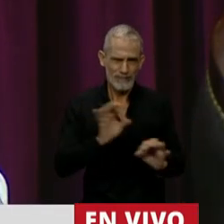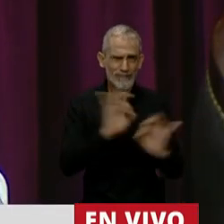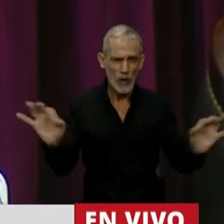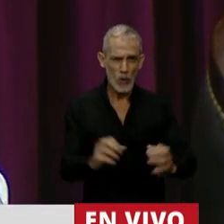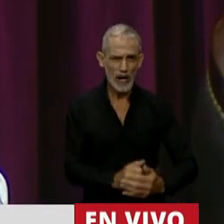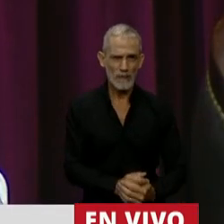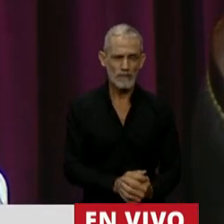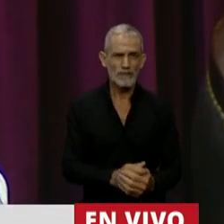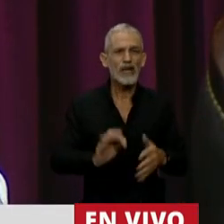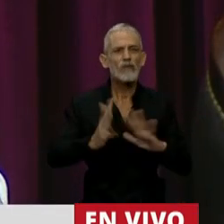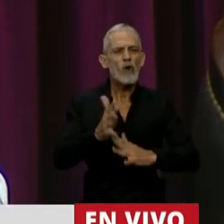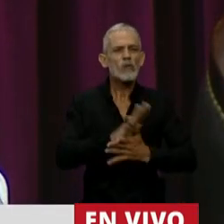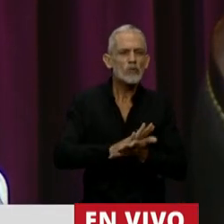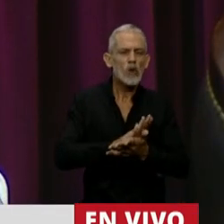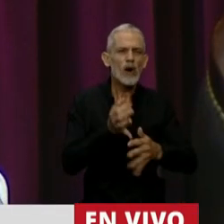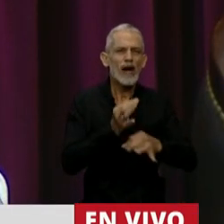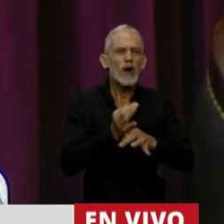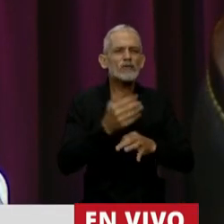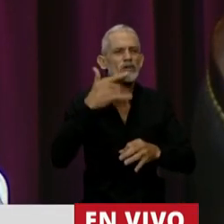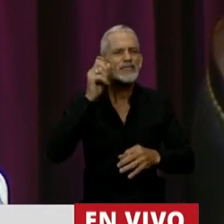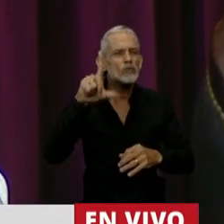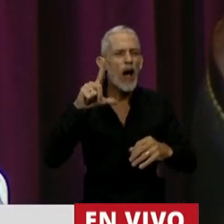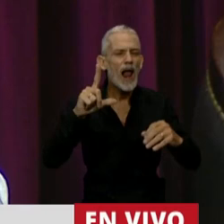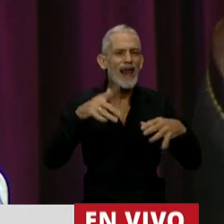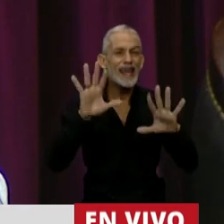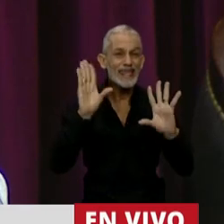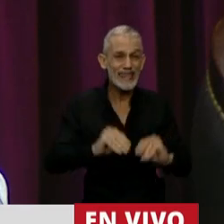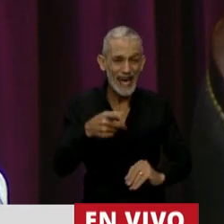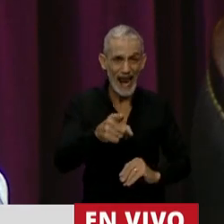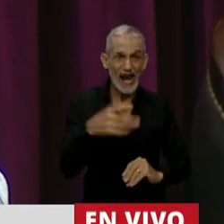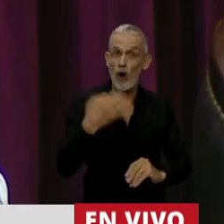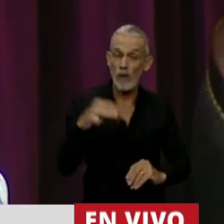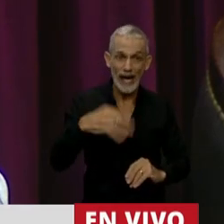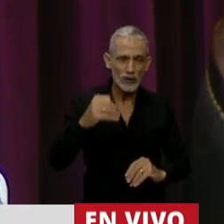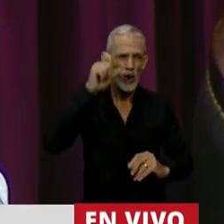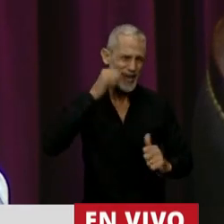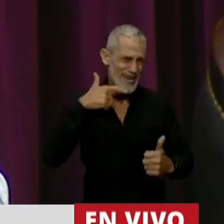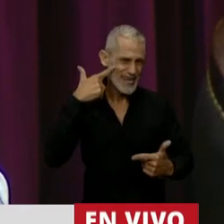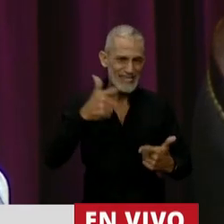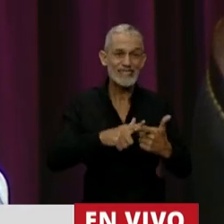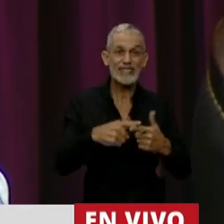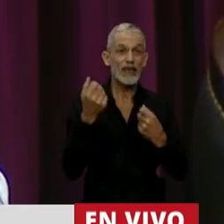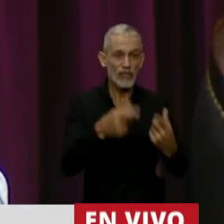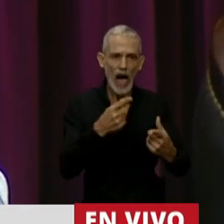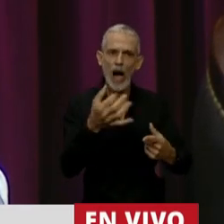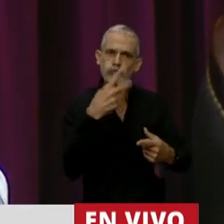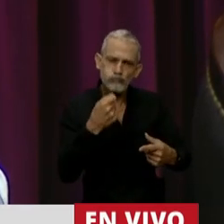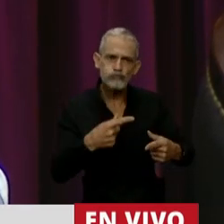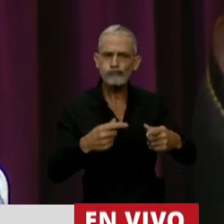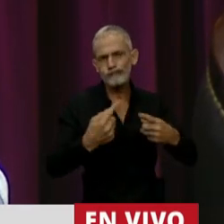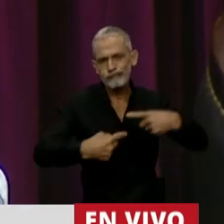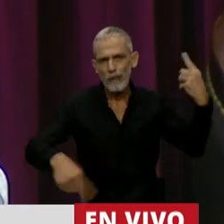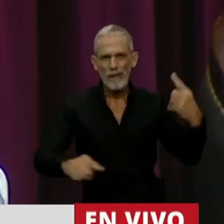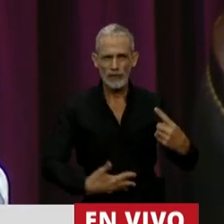Y el camino de la educación sexual integral obligatoria, el acceso a los métodos anticonceptivos